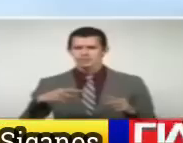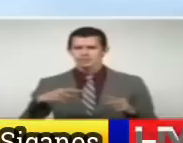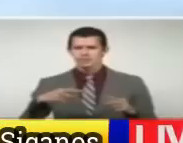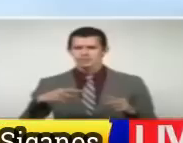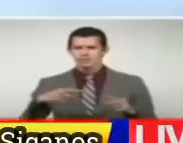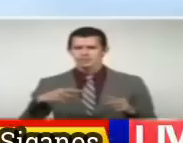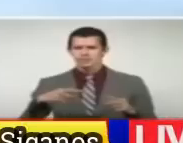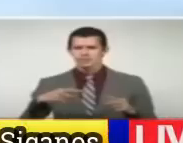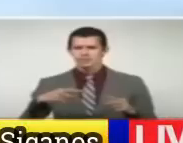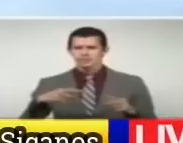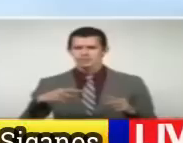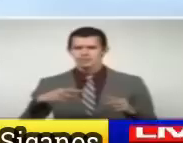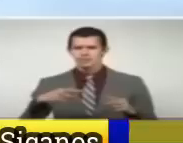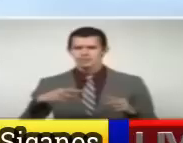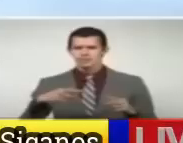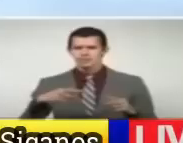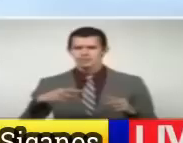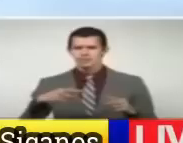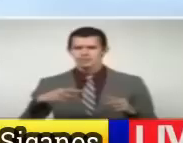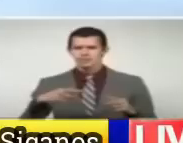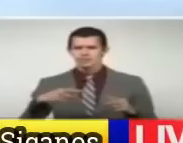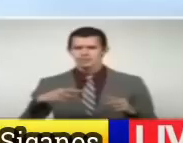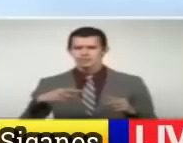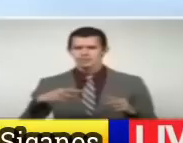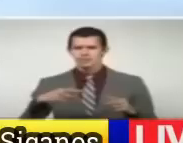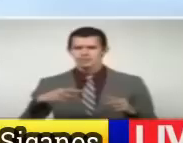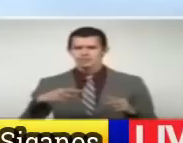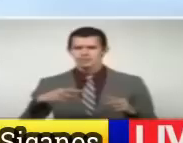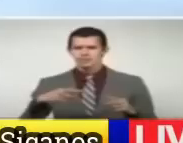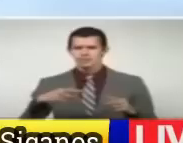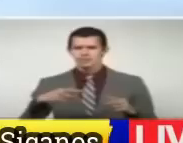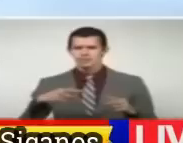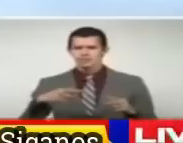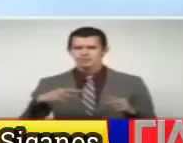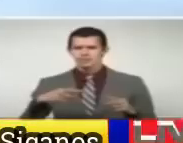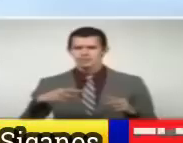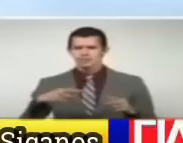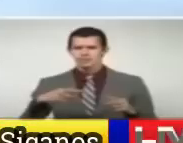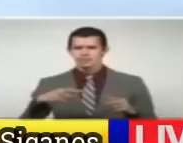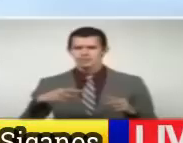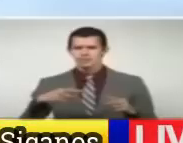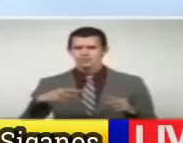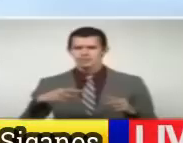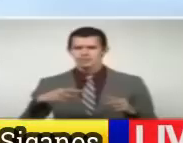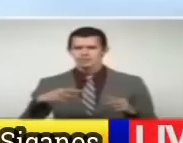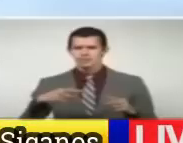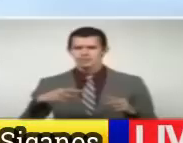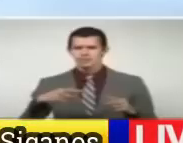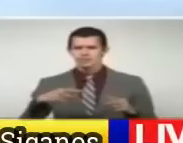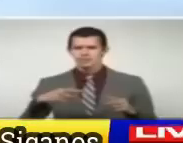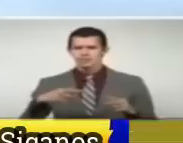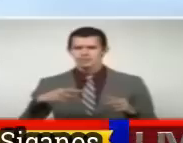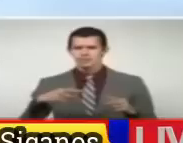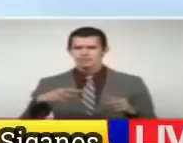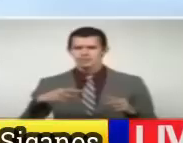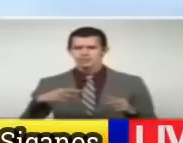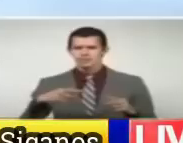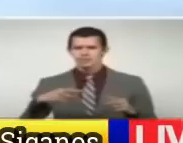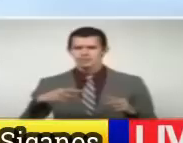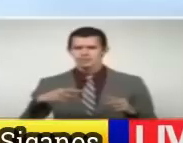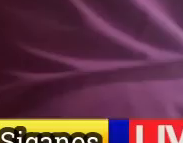régimen Humberto López para que utilice el medio en la materialización de sus propósitos, evidentemente a rivistas.